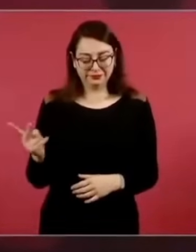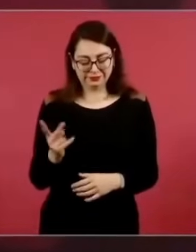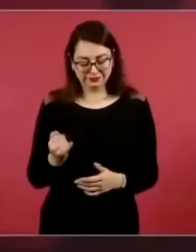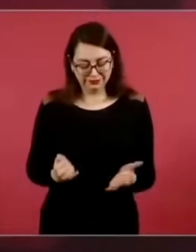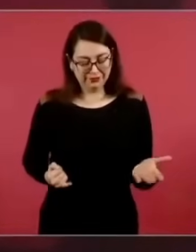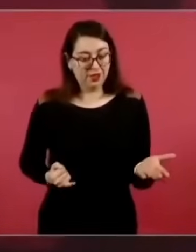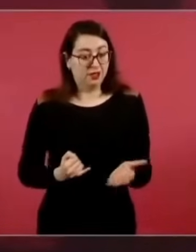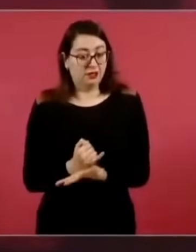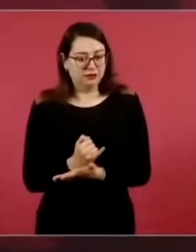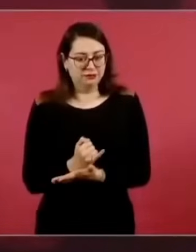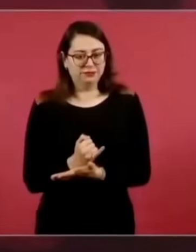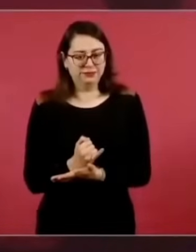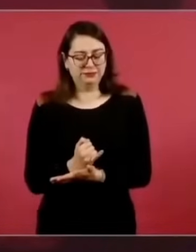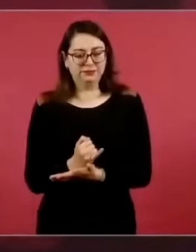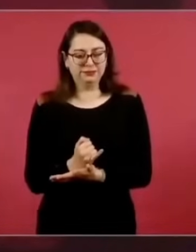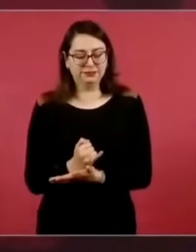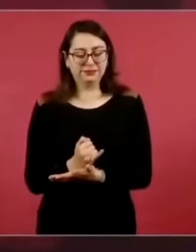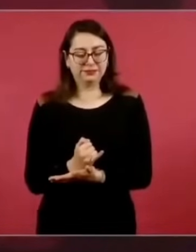porque siempre